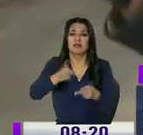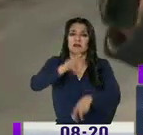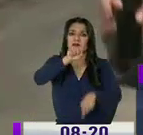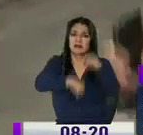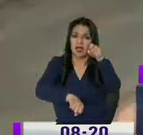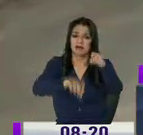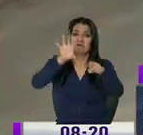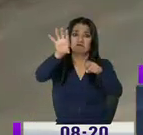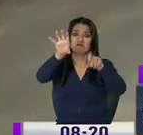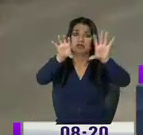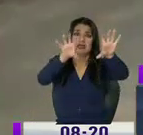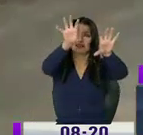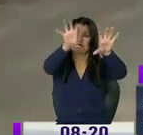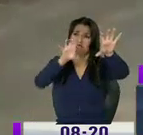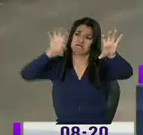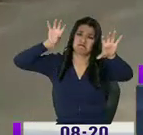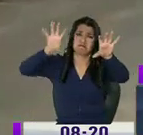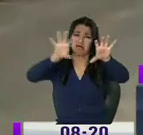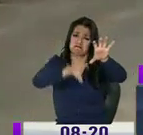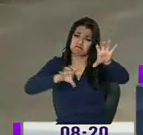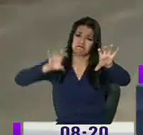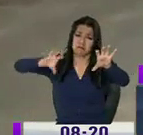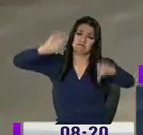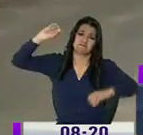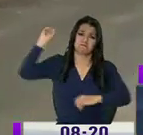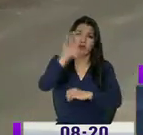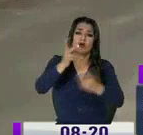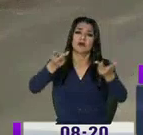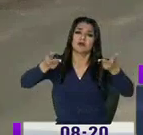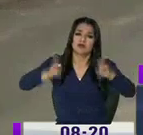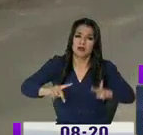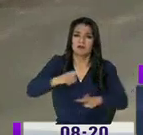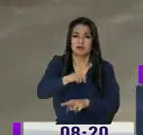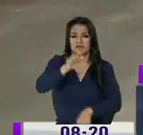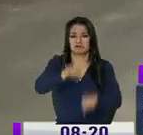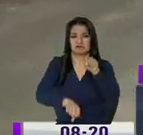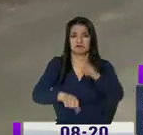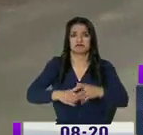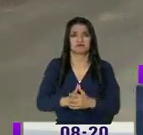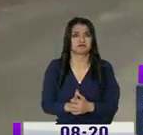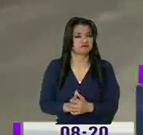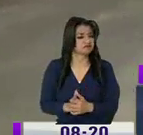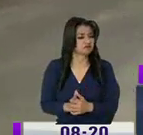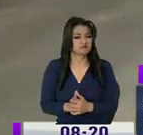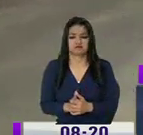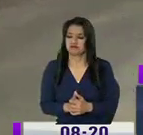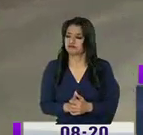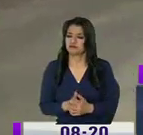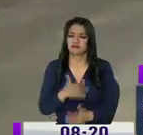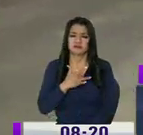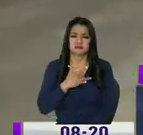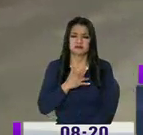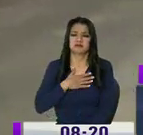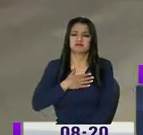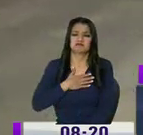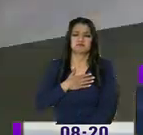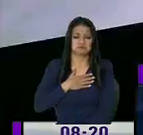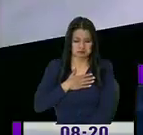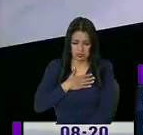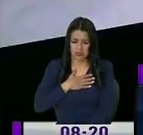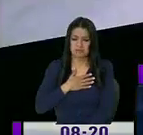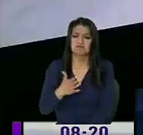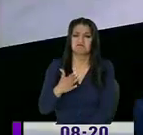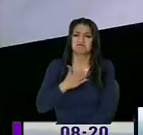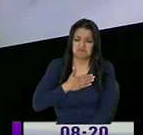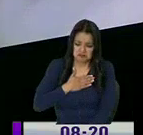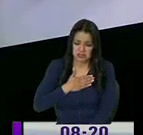las piedras de la pared para también convertirlas en proyectiles. Robert, realmente es lamentable cómo se encuentra el centro histórico.